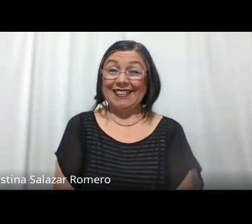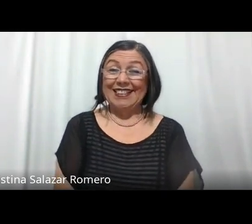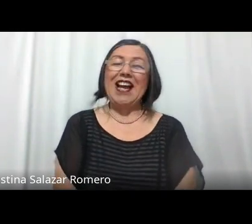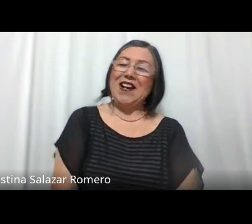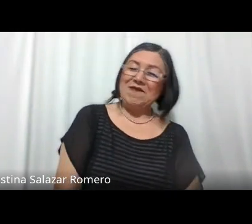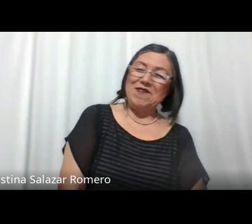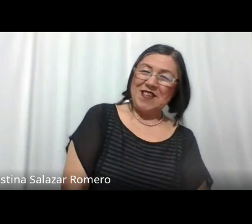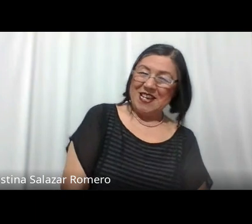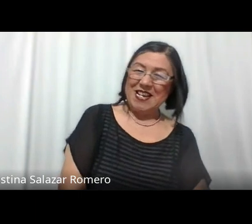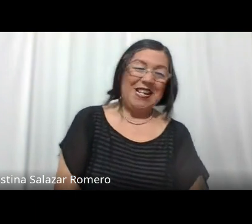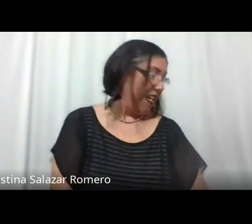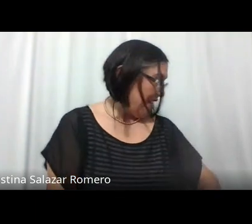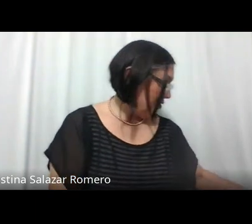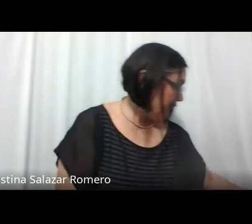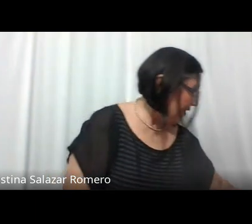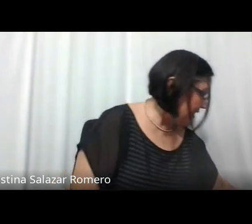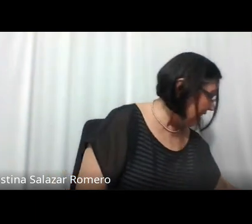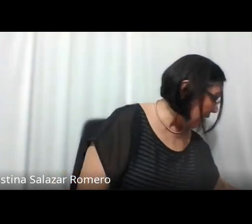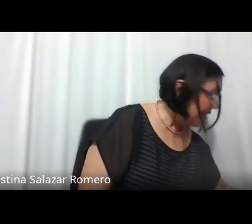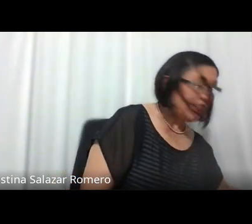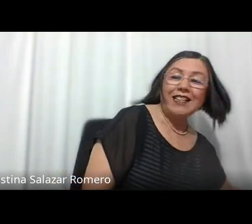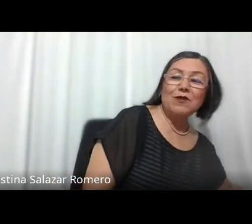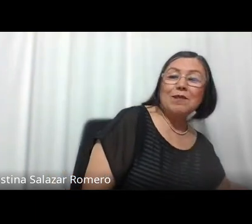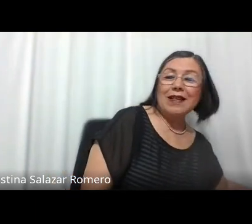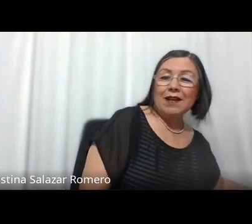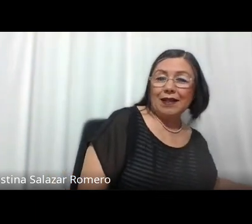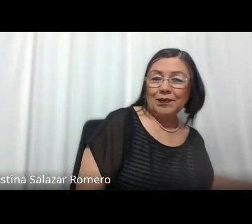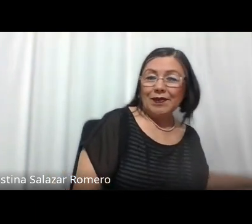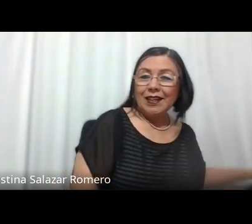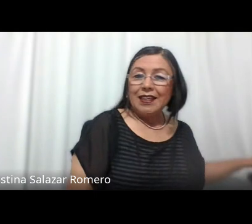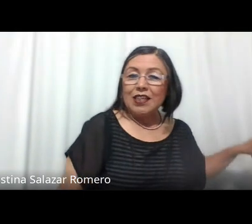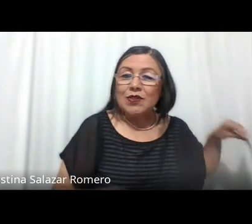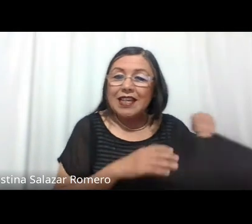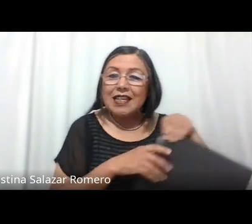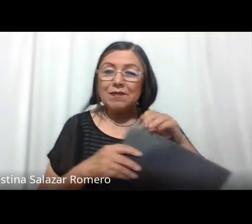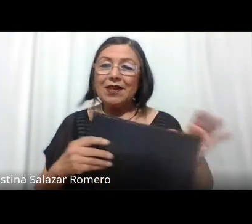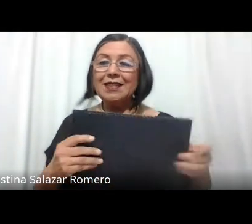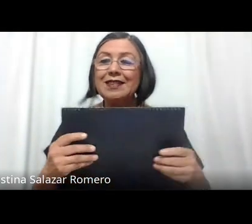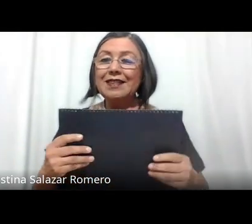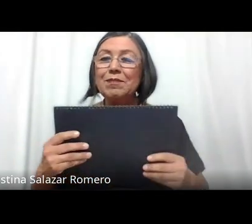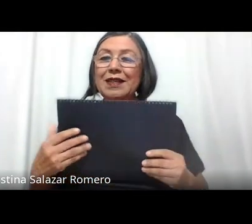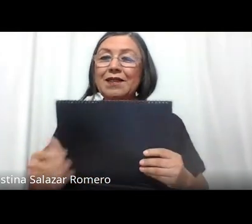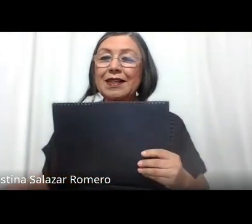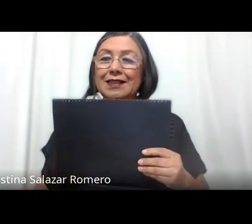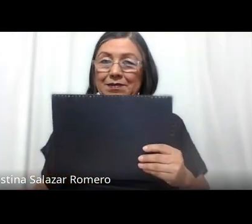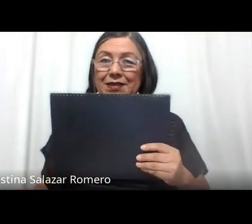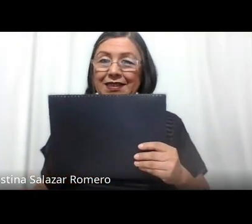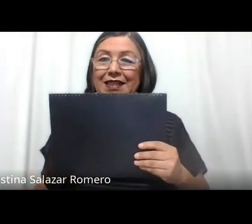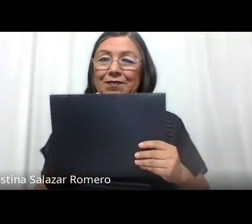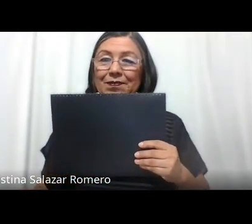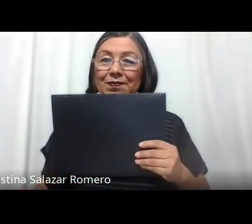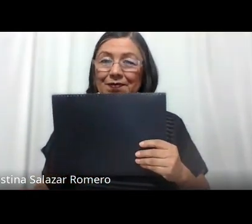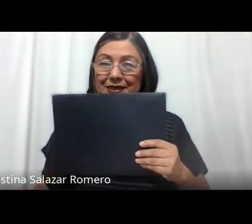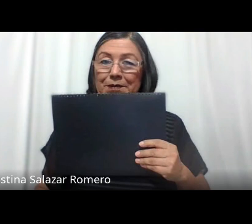sí. Ah, muy bien. Entonces, fíjense, le voy a deletrear una palabra y usted me va a decir qué palabra es.